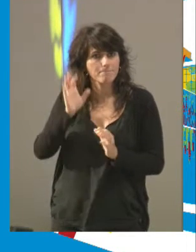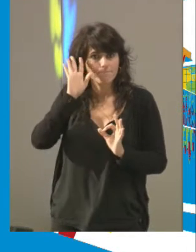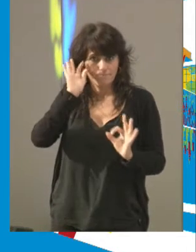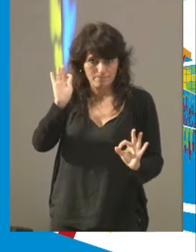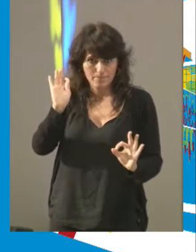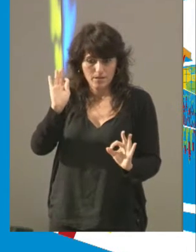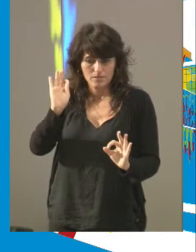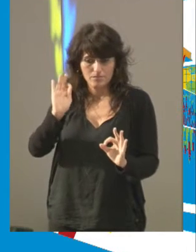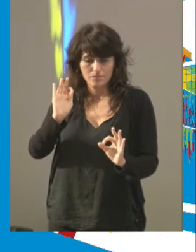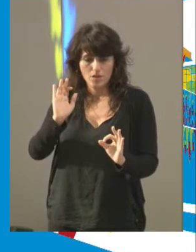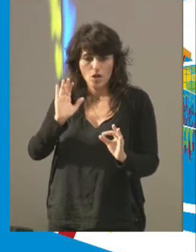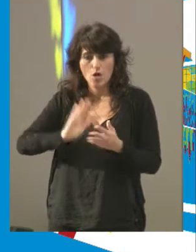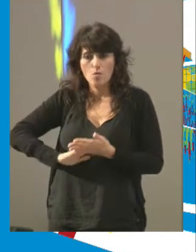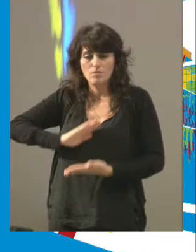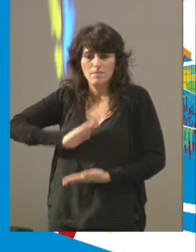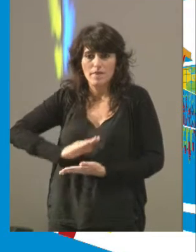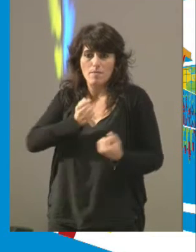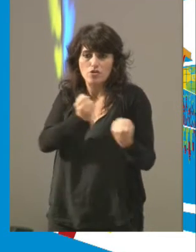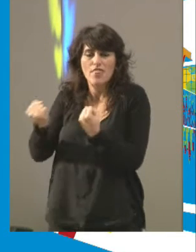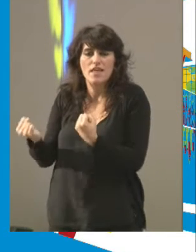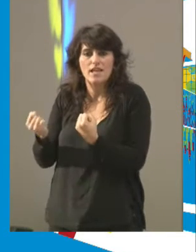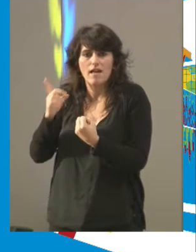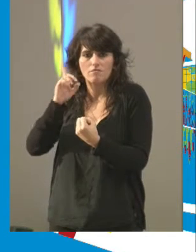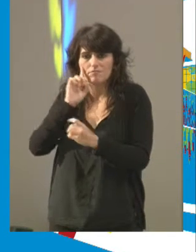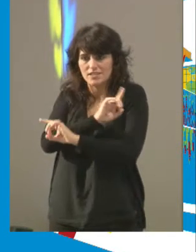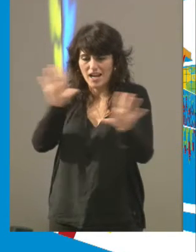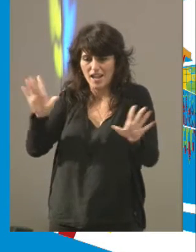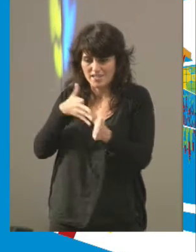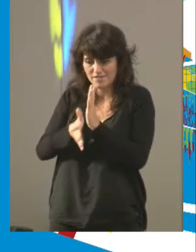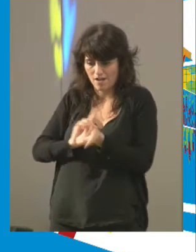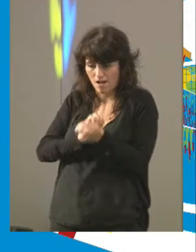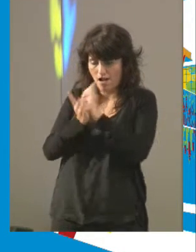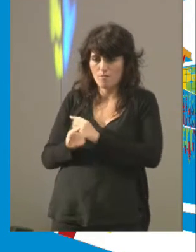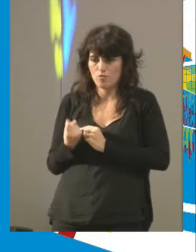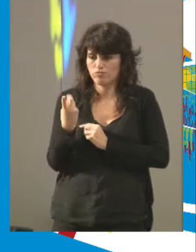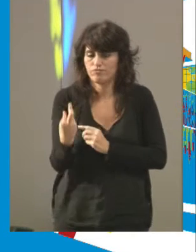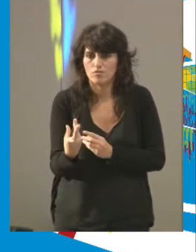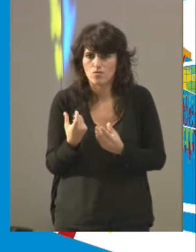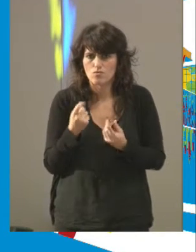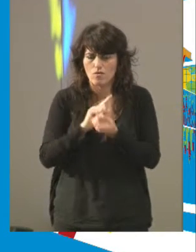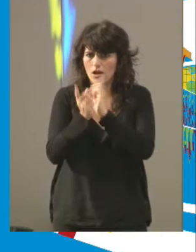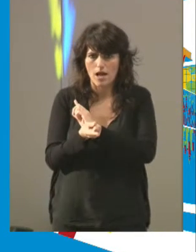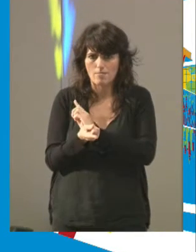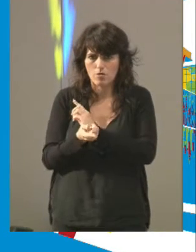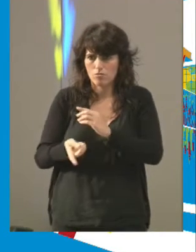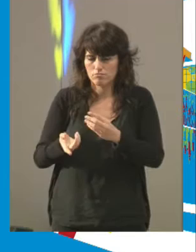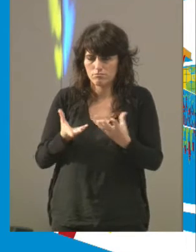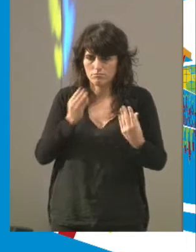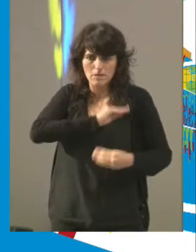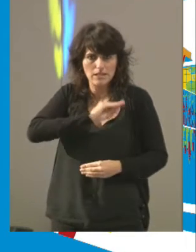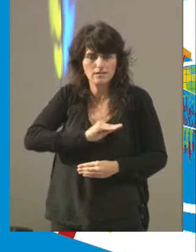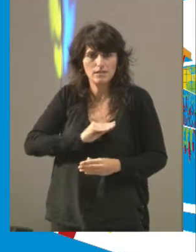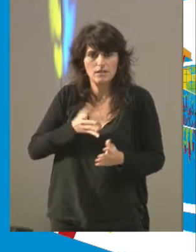Evidentemente, la potencialidad parece muy evidente, parece un salto cualitativo en cuanto a escala de muestra que ya justificaría este salto,